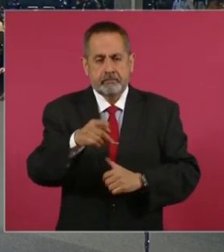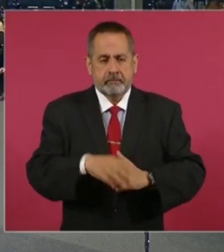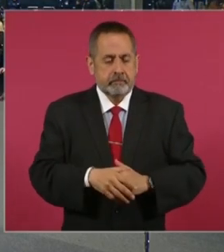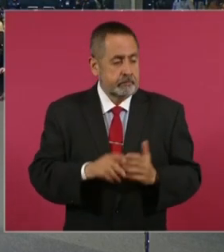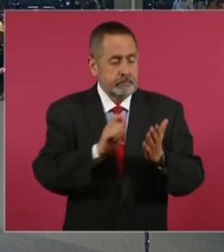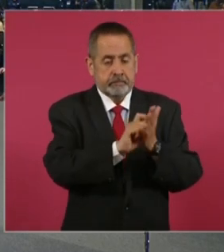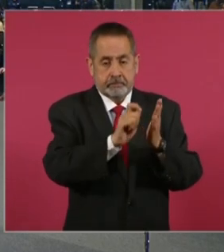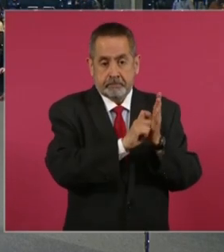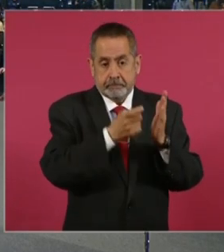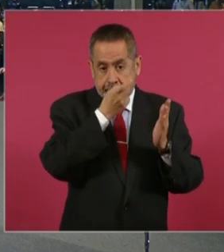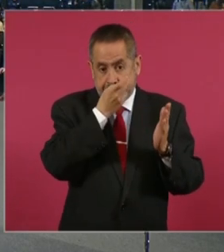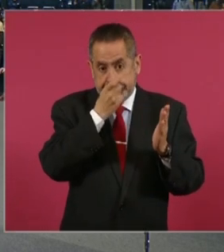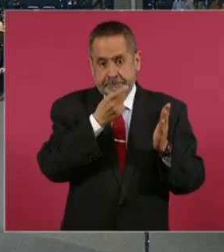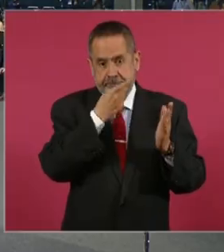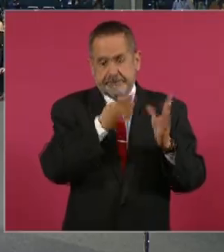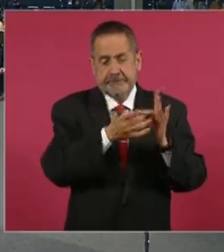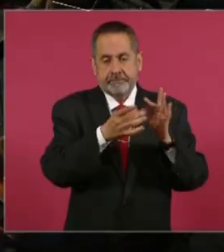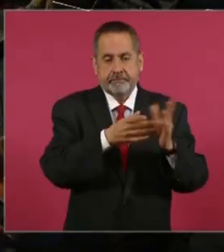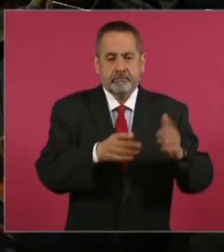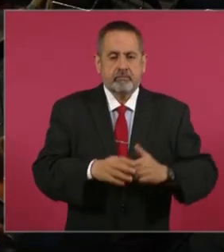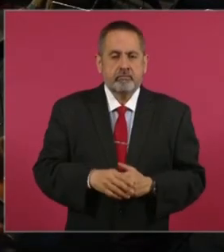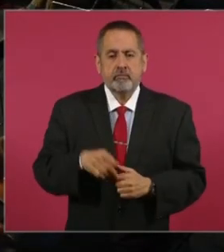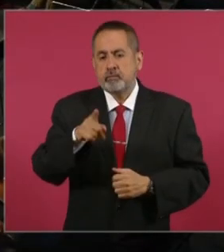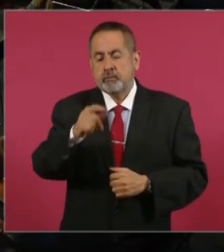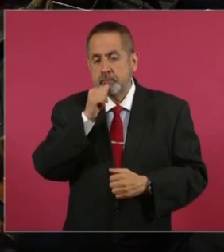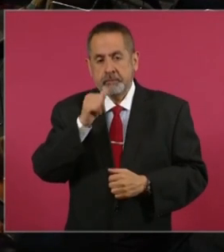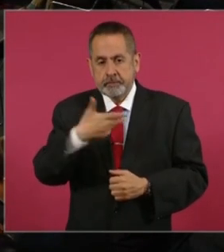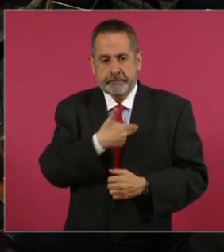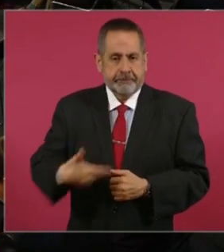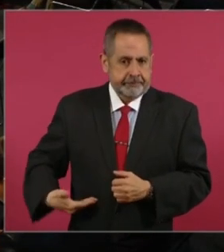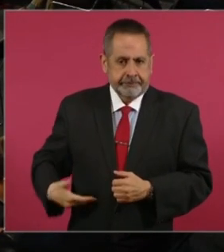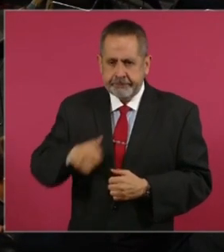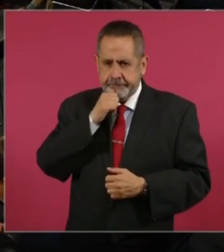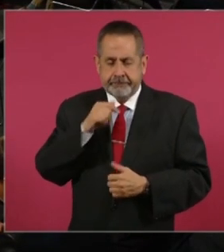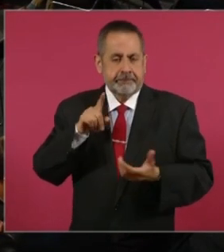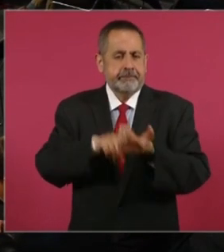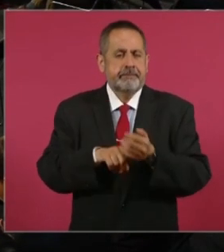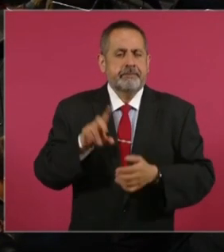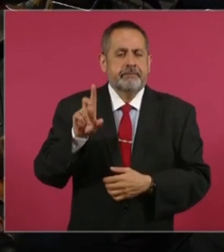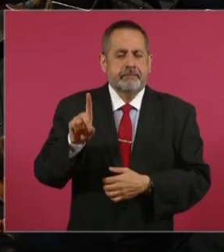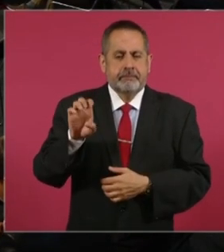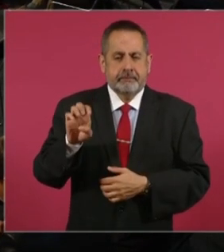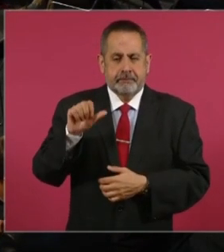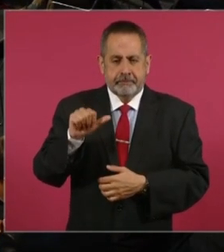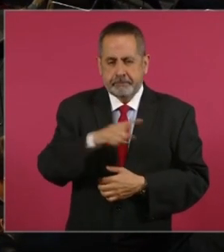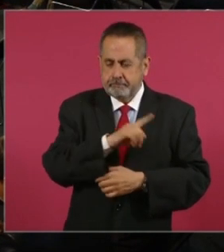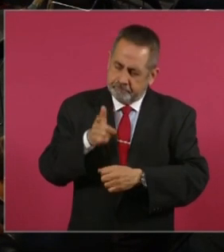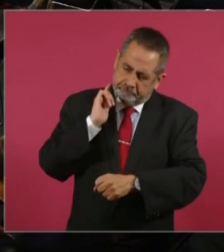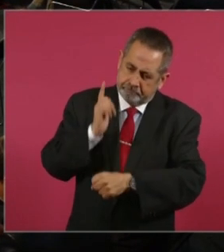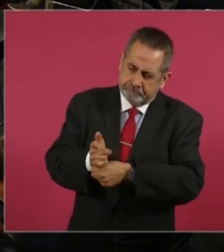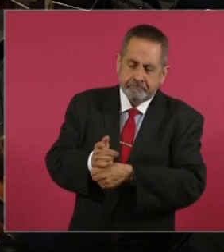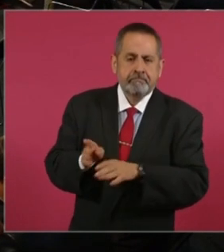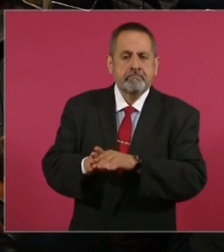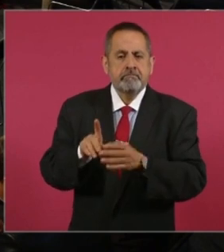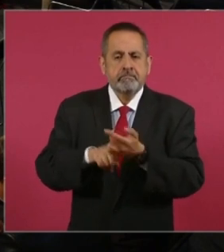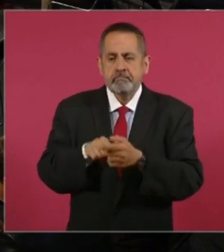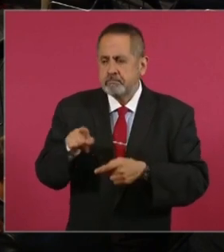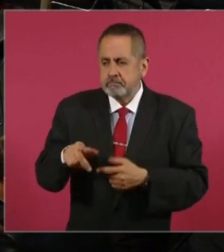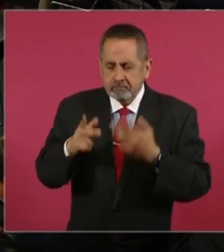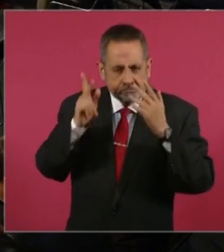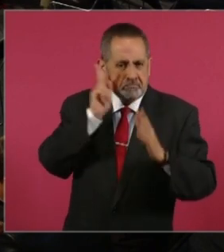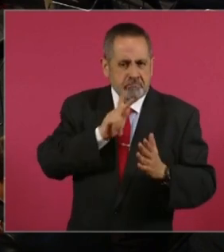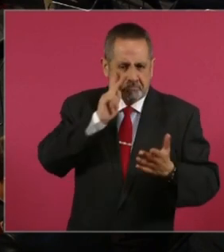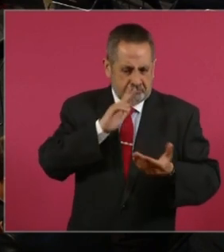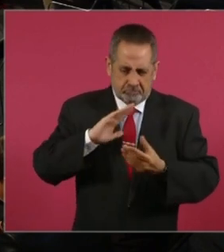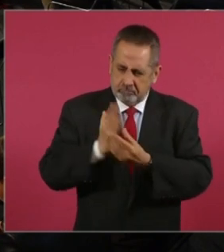sí refiere que supuestamente antes de que usted llegara a la presencia de la República, agentes de la DEA habrían descubierto lo que creían era evidencia